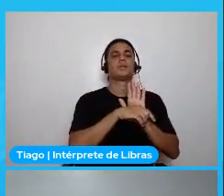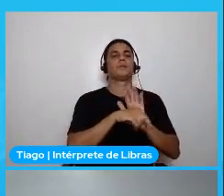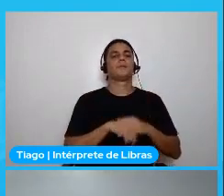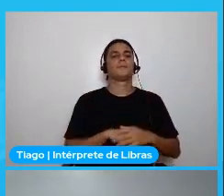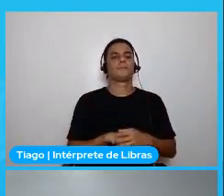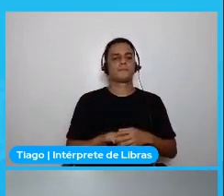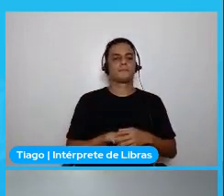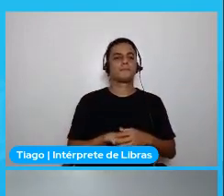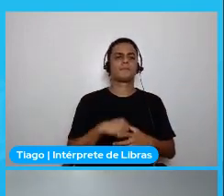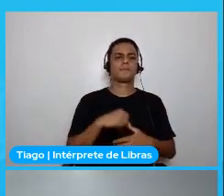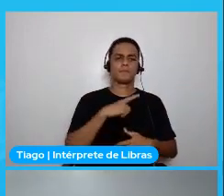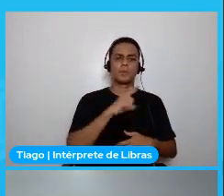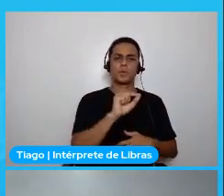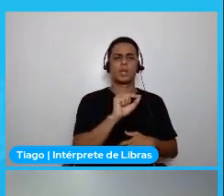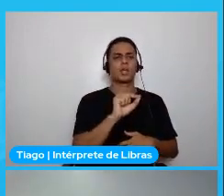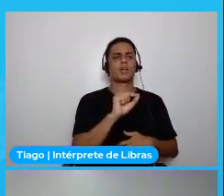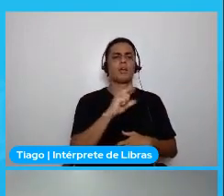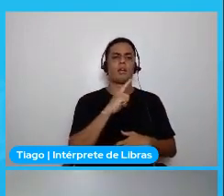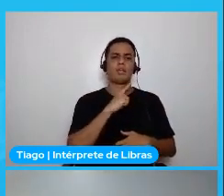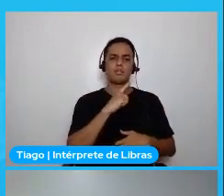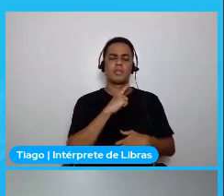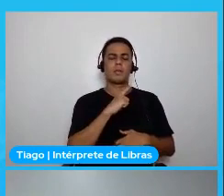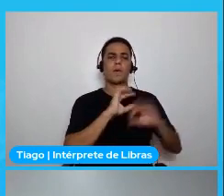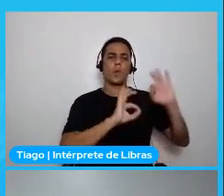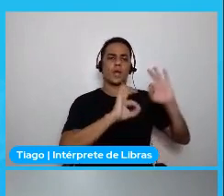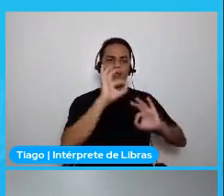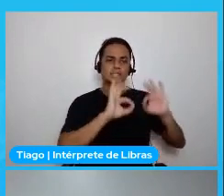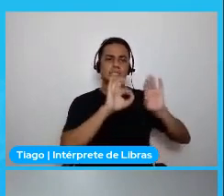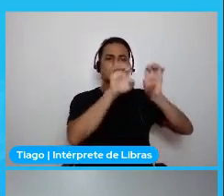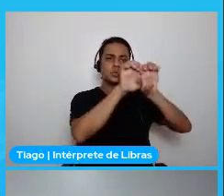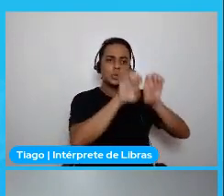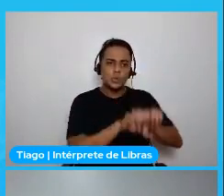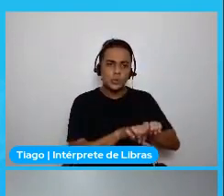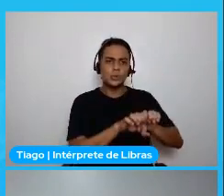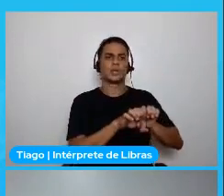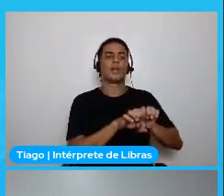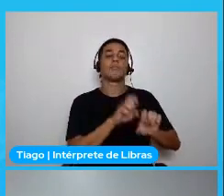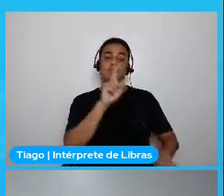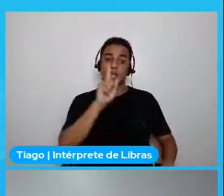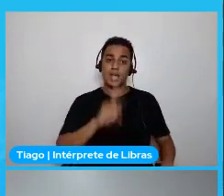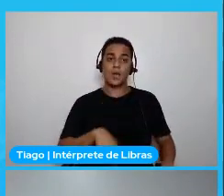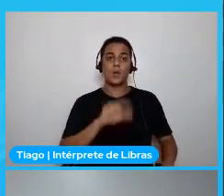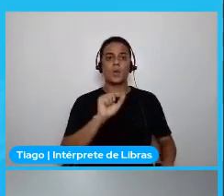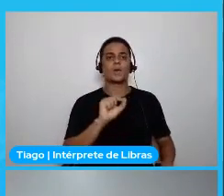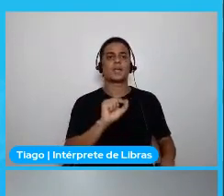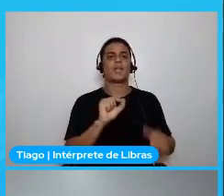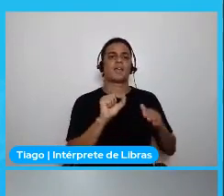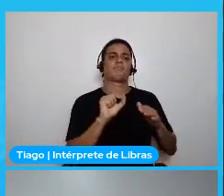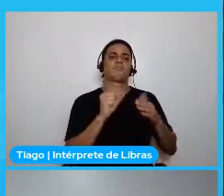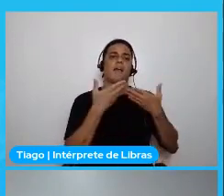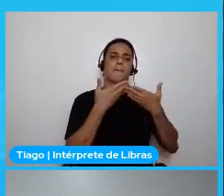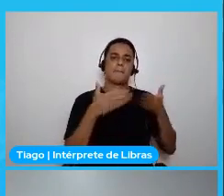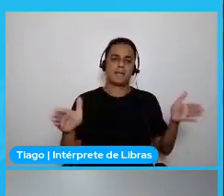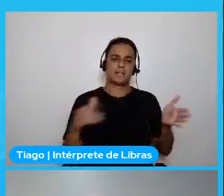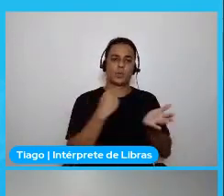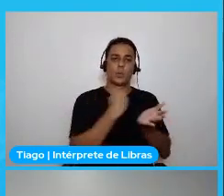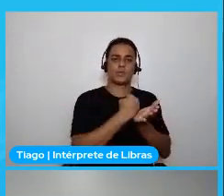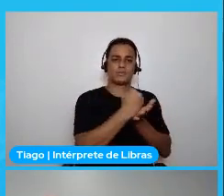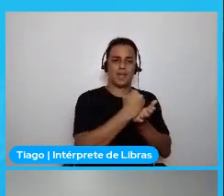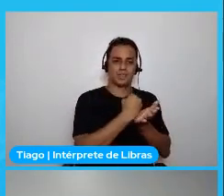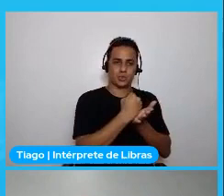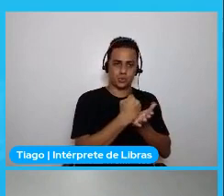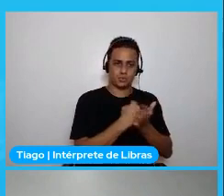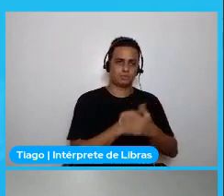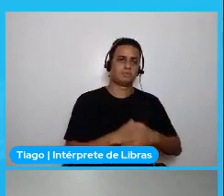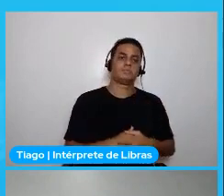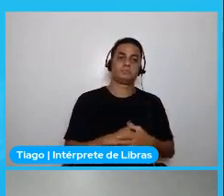una estructura especial de datos abiertos que se llama Open Contract, ¿verdad? Entonces, y hay una organización